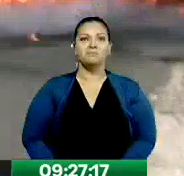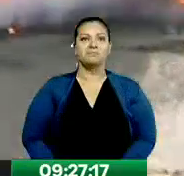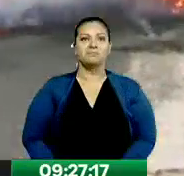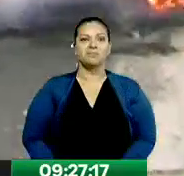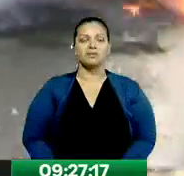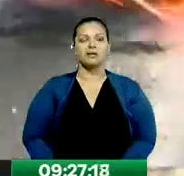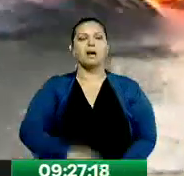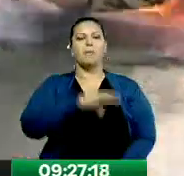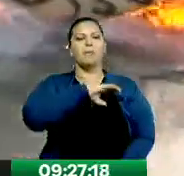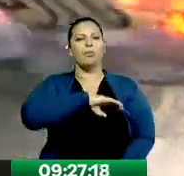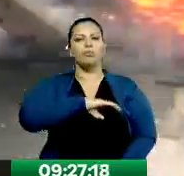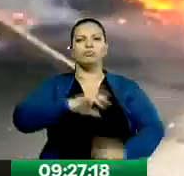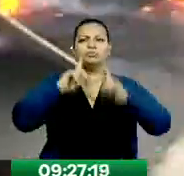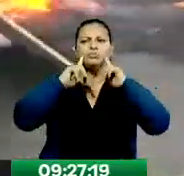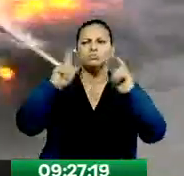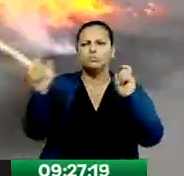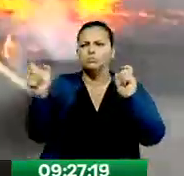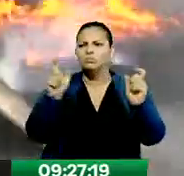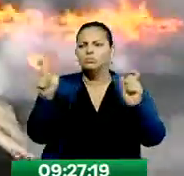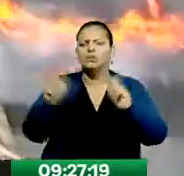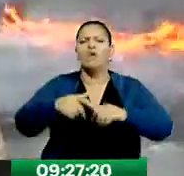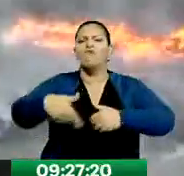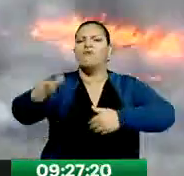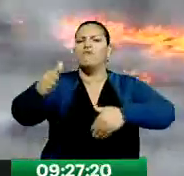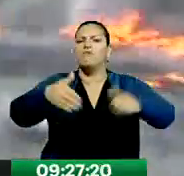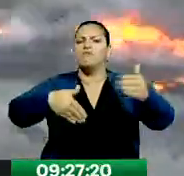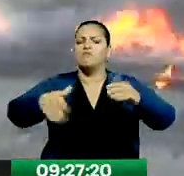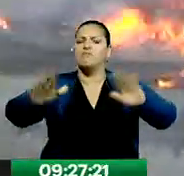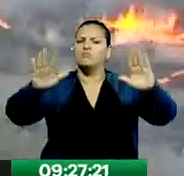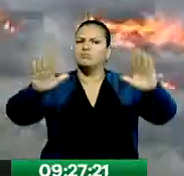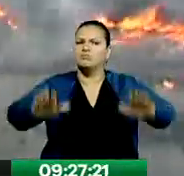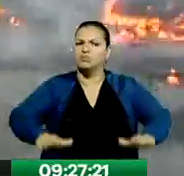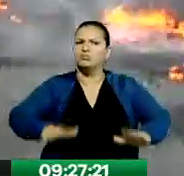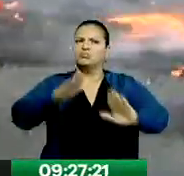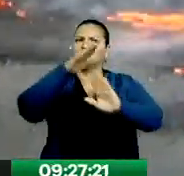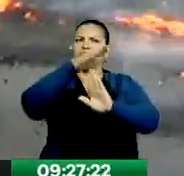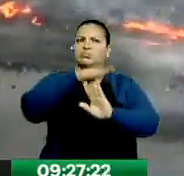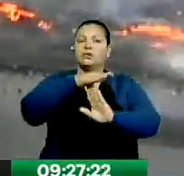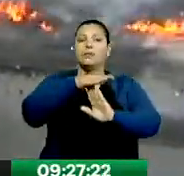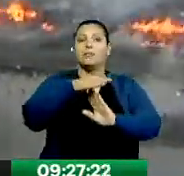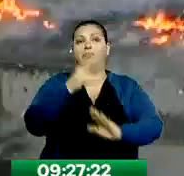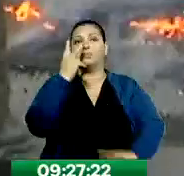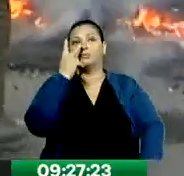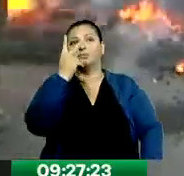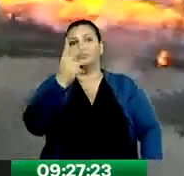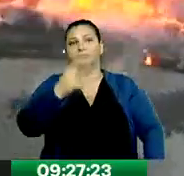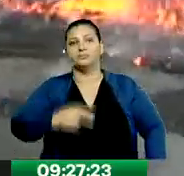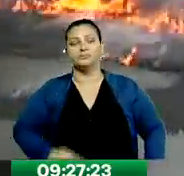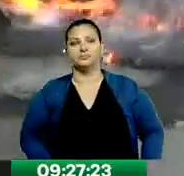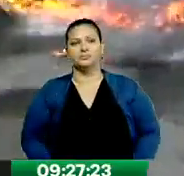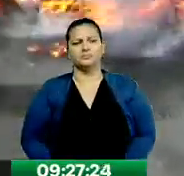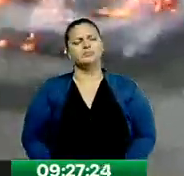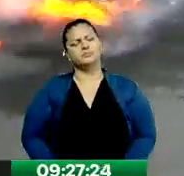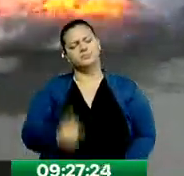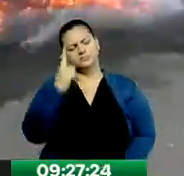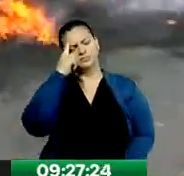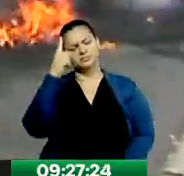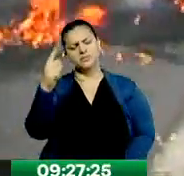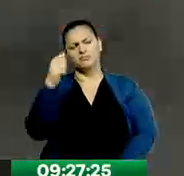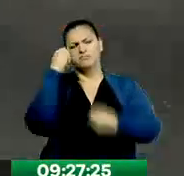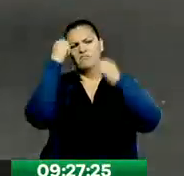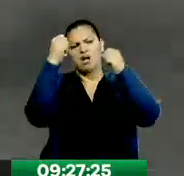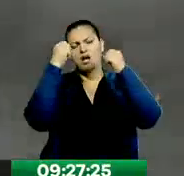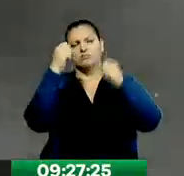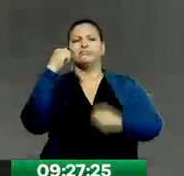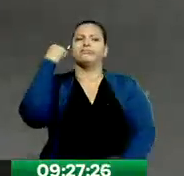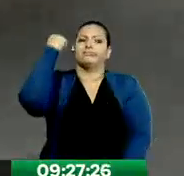ya controlando la policía. Yo insisto, como decía José Luis y Roselena, hay que hacer el reclamo. Es un derecho que nadie